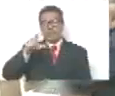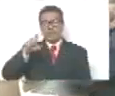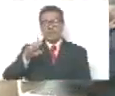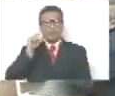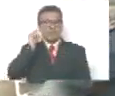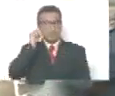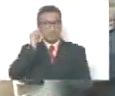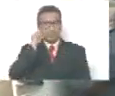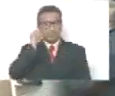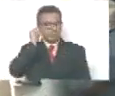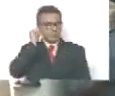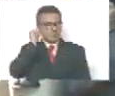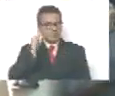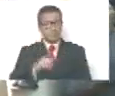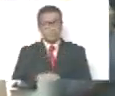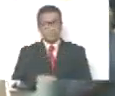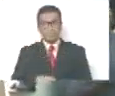Micrófono para la diputada.